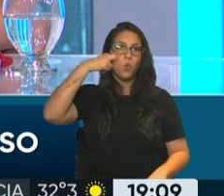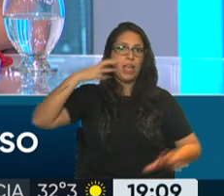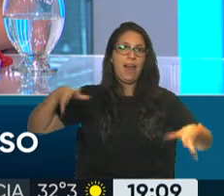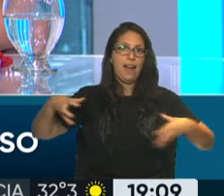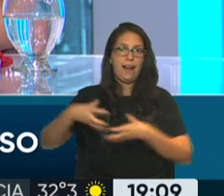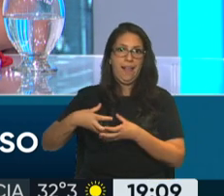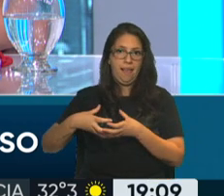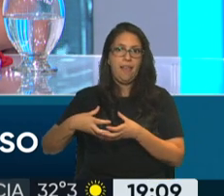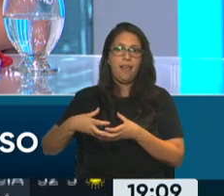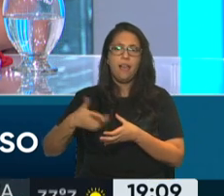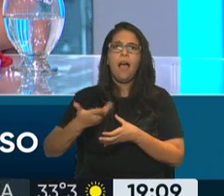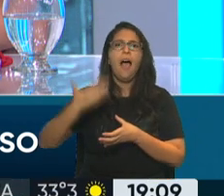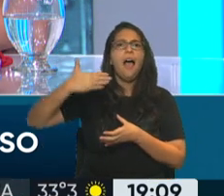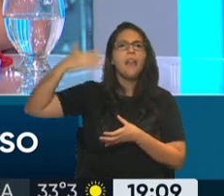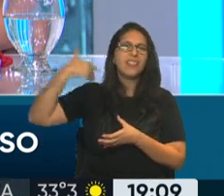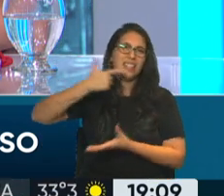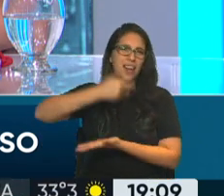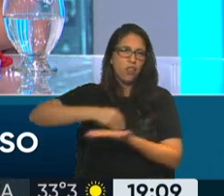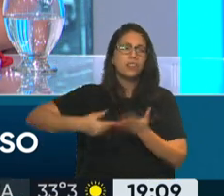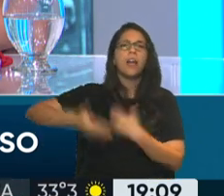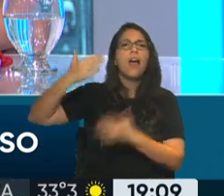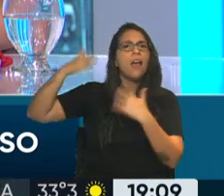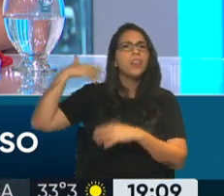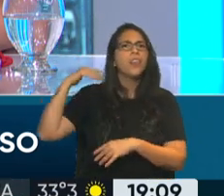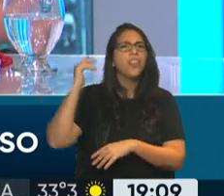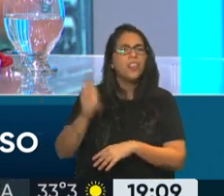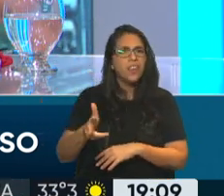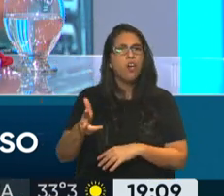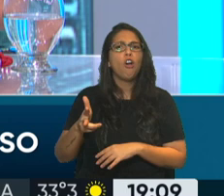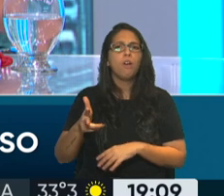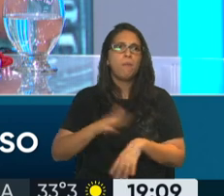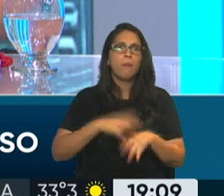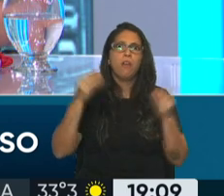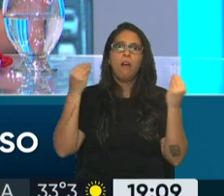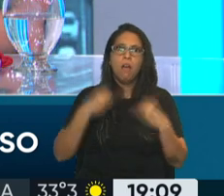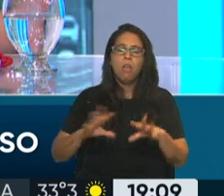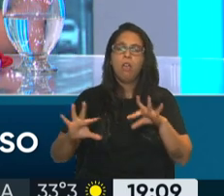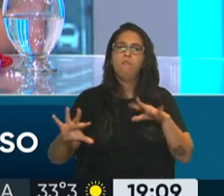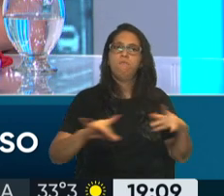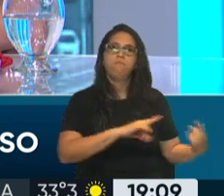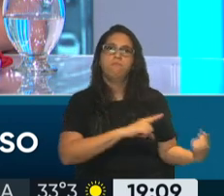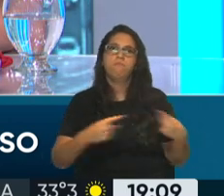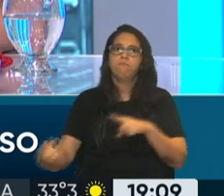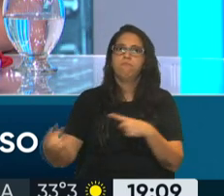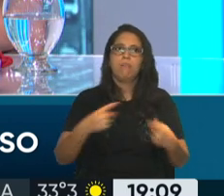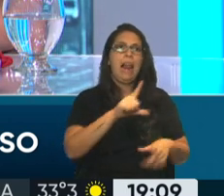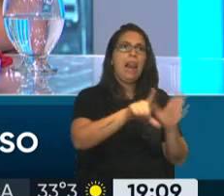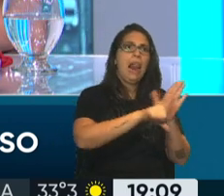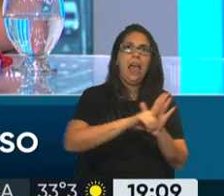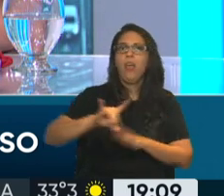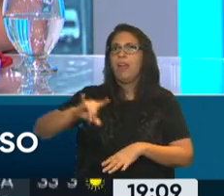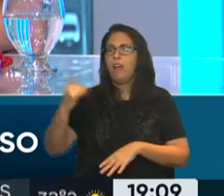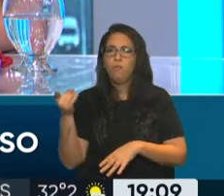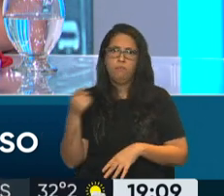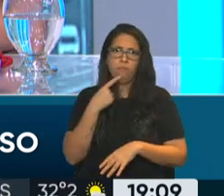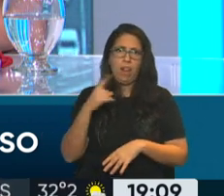cámara había dicho al comienzo de toda este eh embrollo que se hizo entre la cy y el Dn que